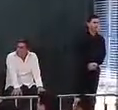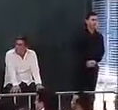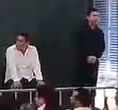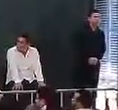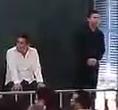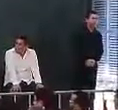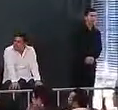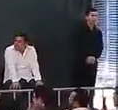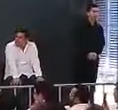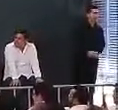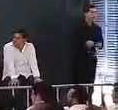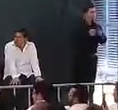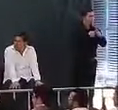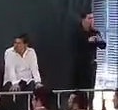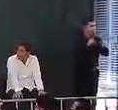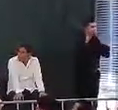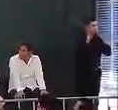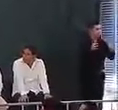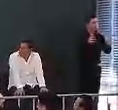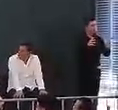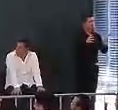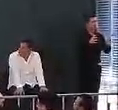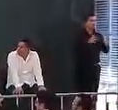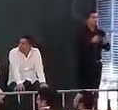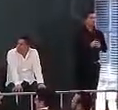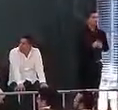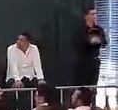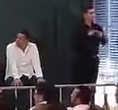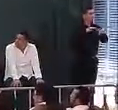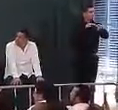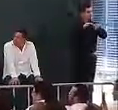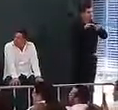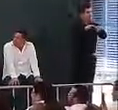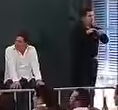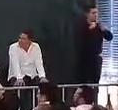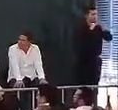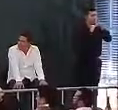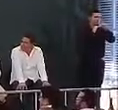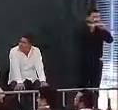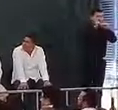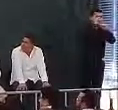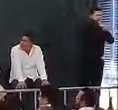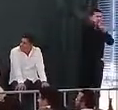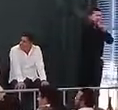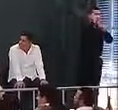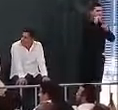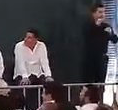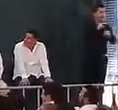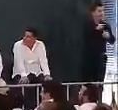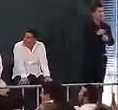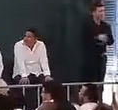Ya empezamos. ¡Arriba! Porque